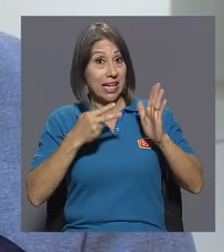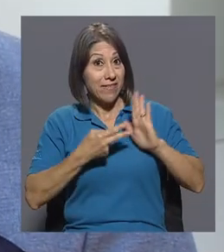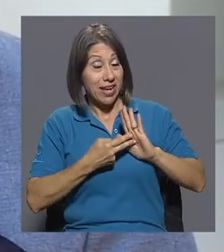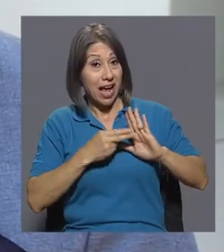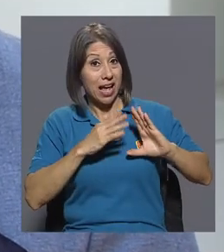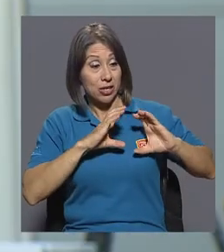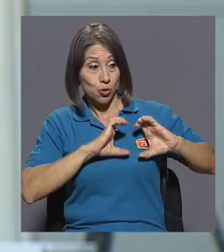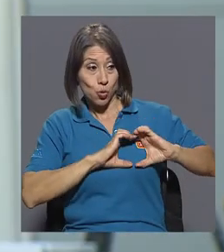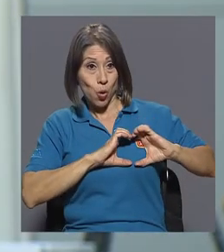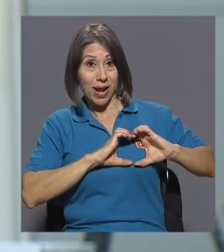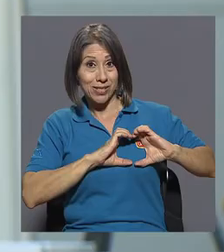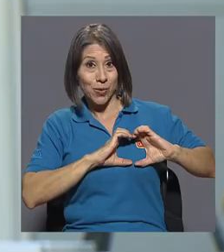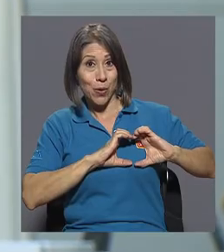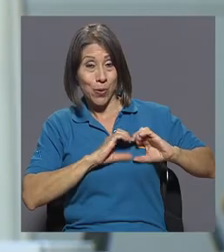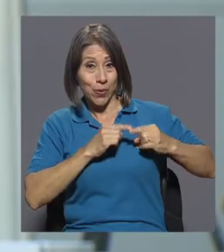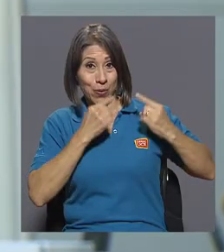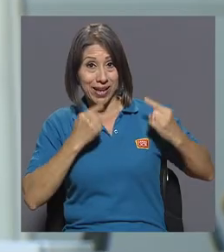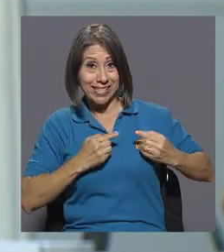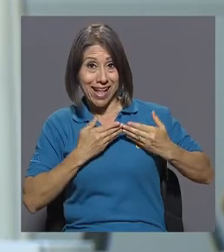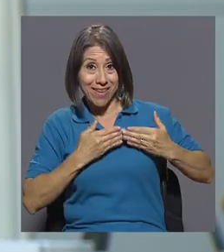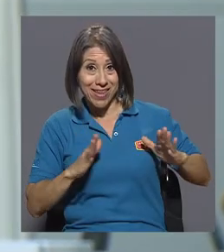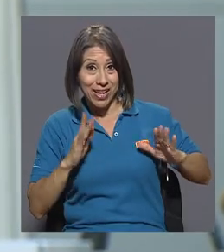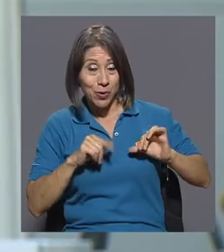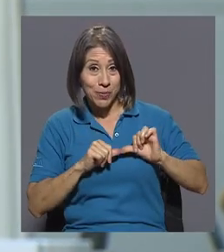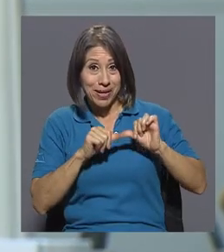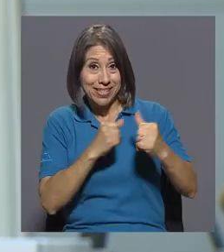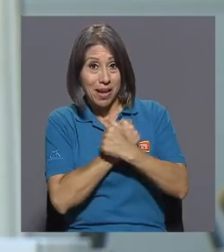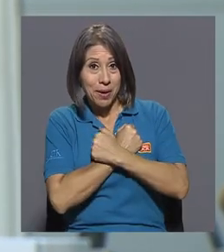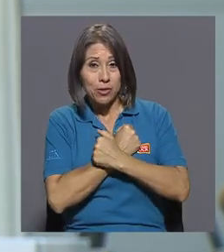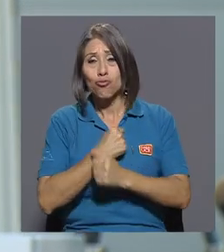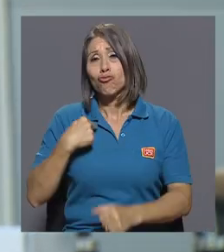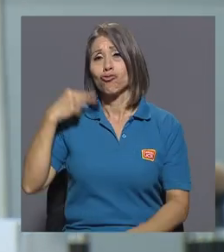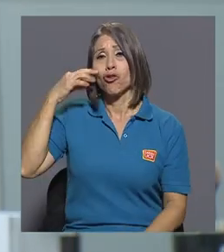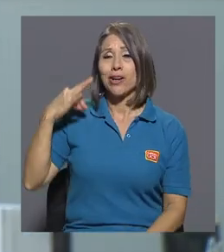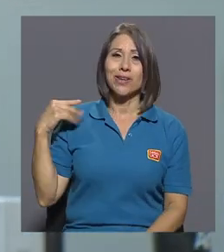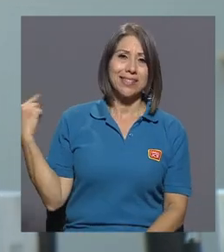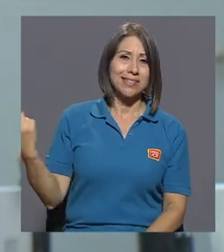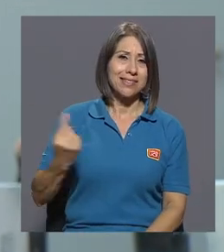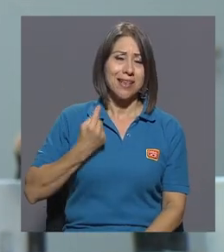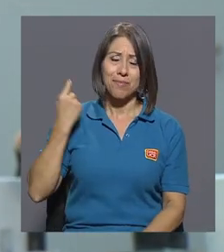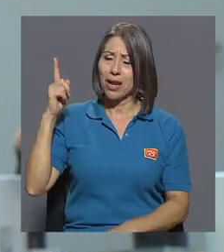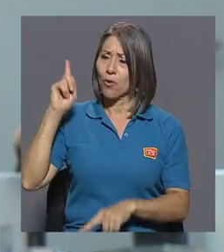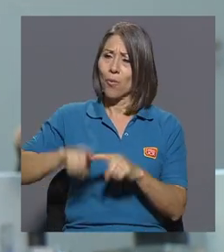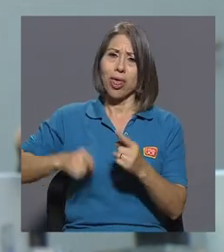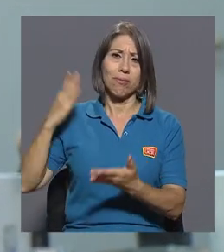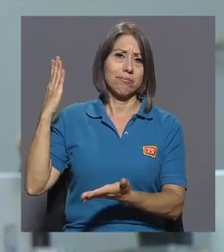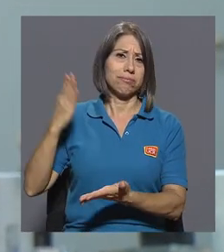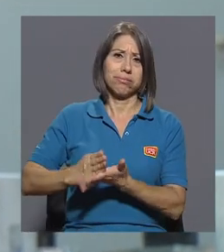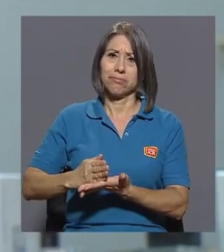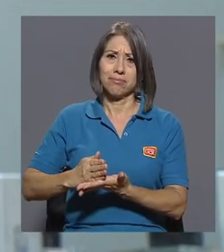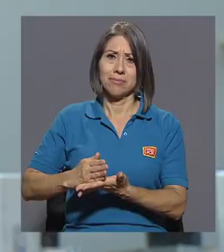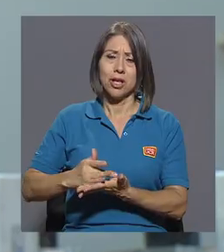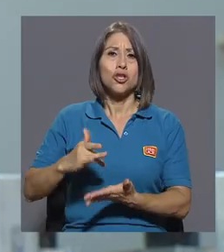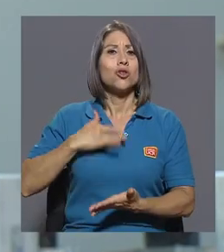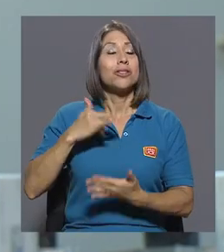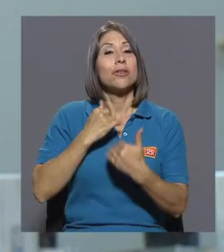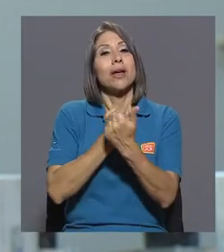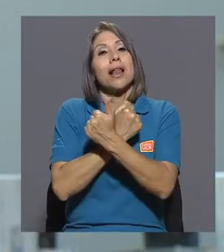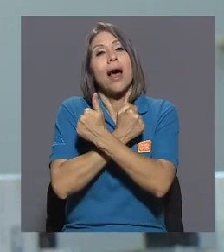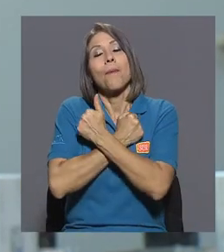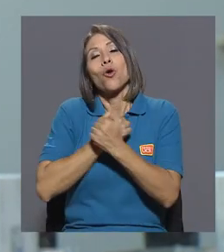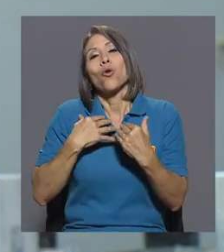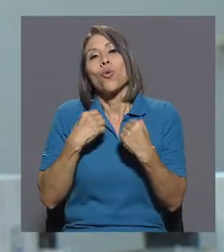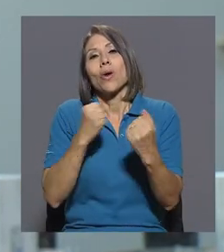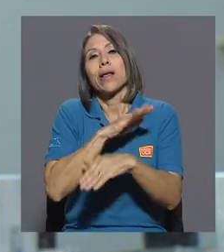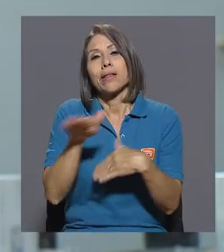seguir amando. Yo creo que eso siempre, eso nunca se puede perder. El amor, siento que lo cura todo. El